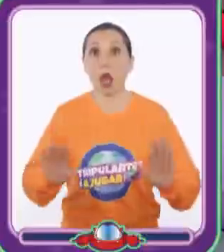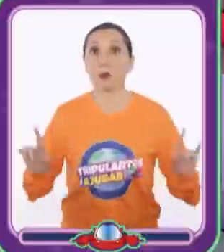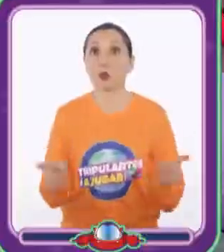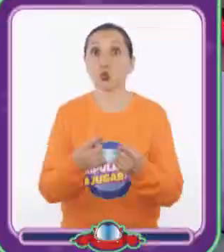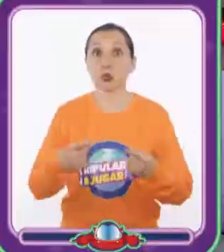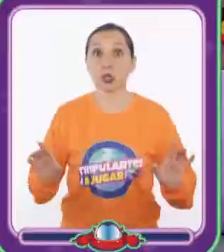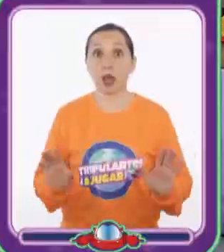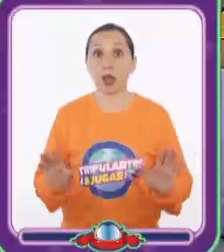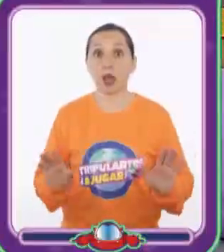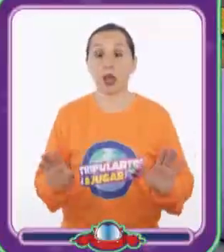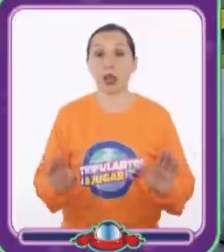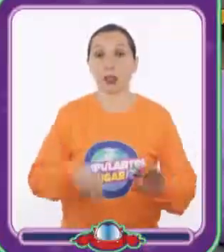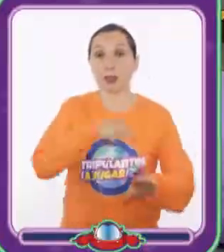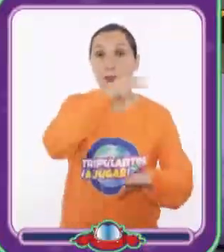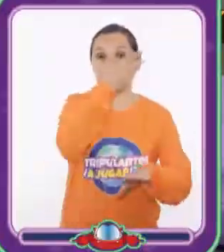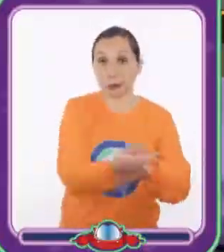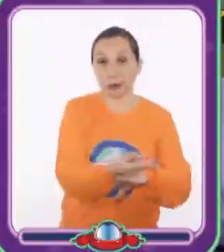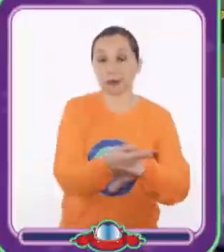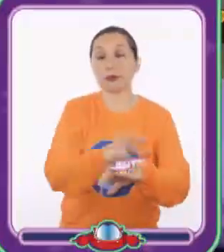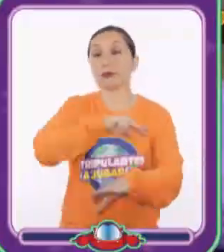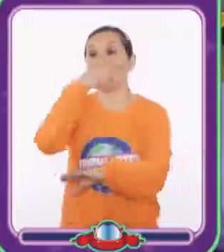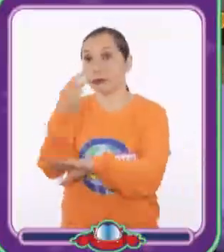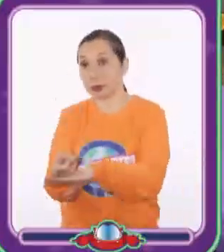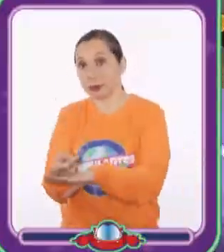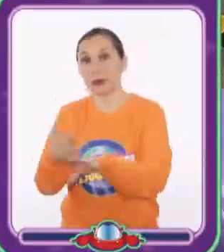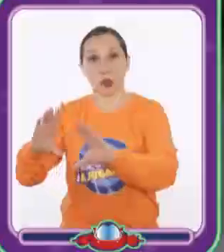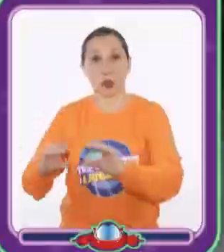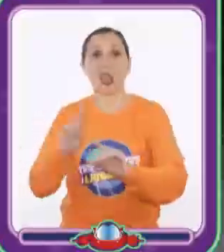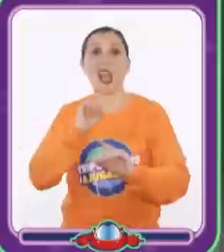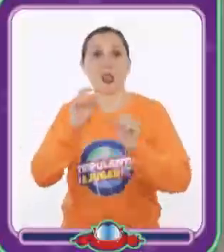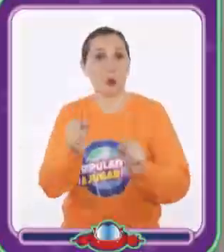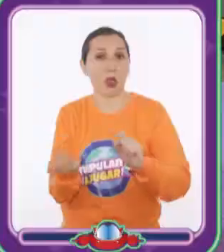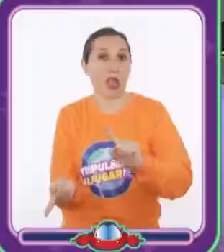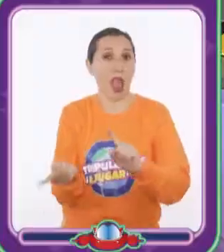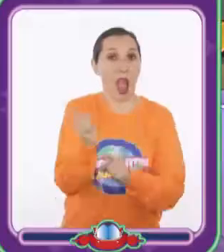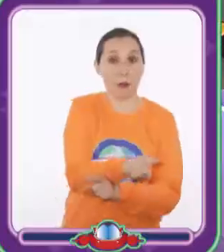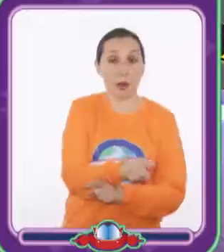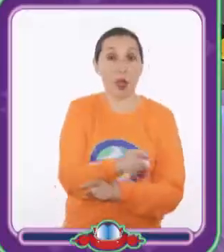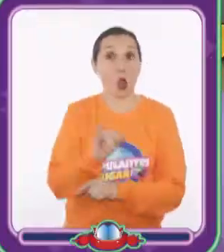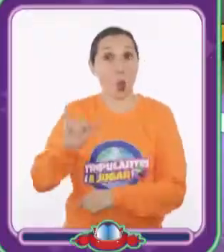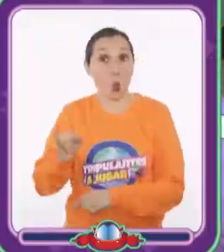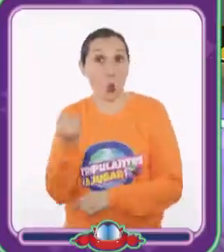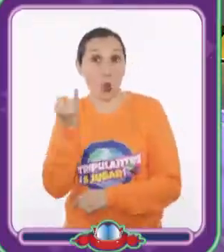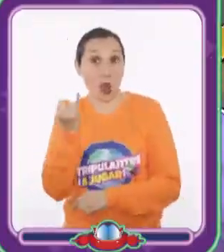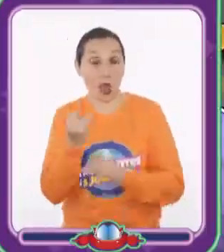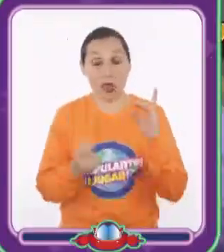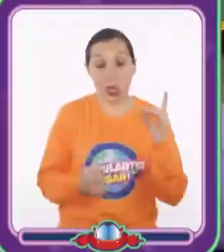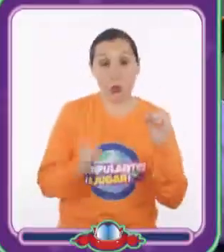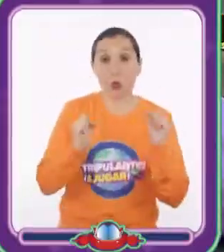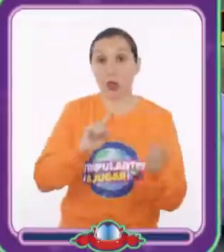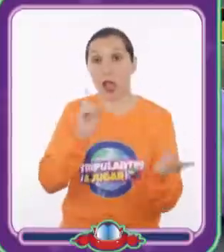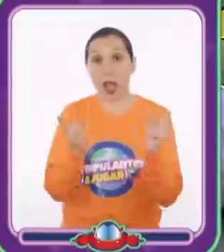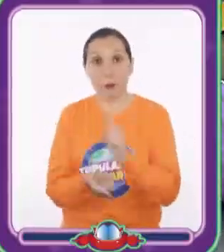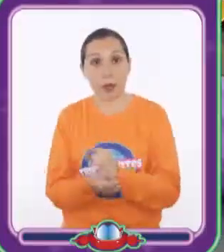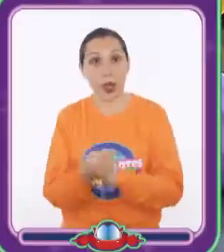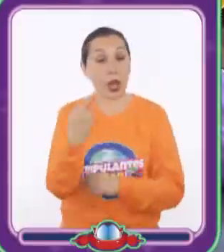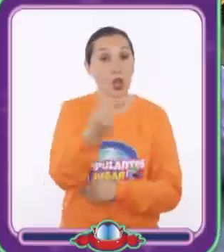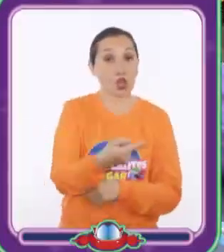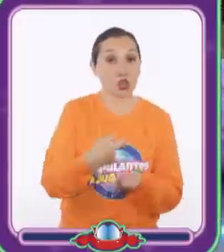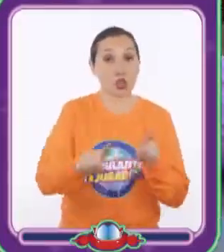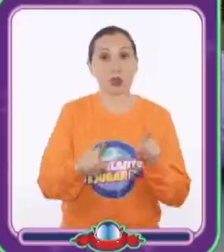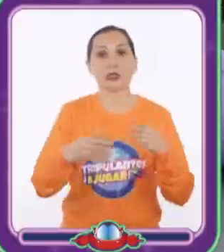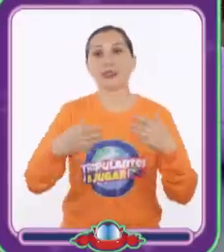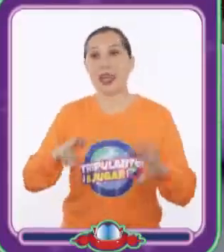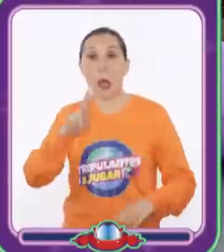Hoy, para la música, tripulación. Un tripulante, un cojín, una tripulante, un cojín. Vamos, ¿quién se puede cambiar? ¿Juliano o Dairelis pueden elegir otro color? Para que haya... ¡Mira,